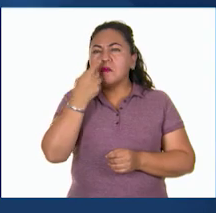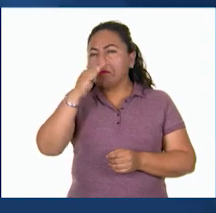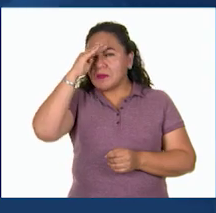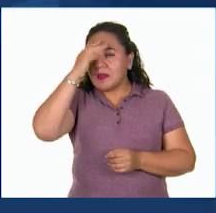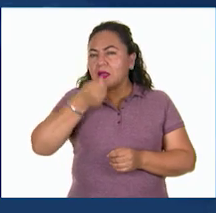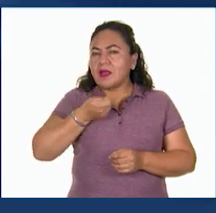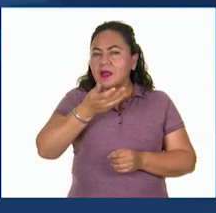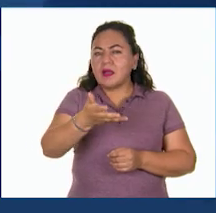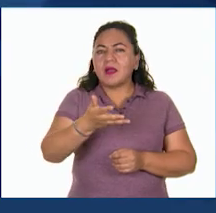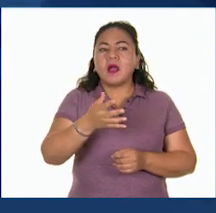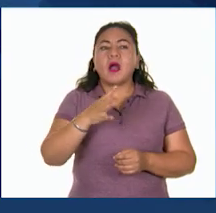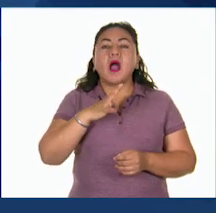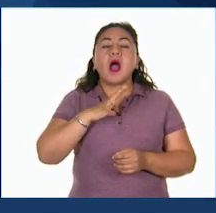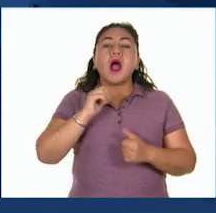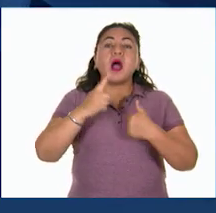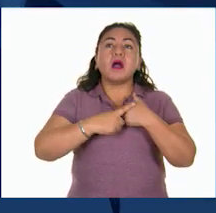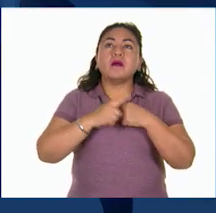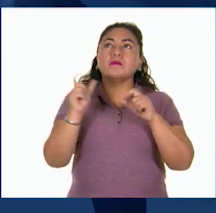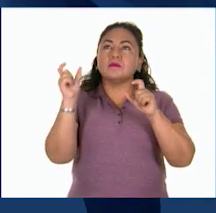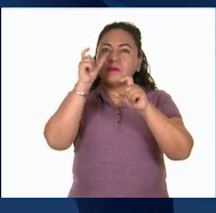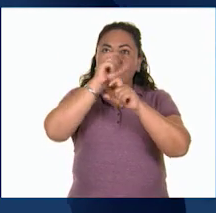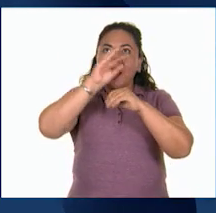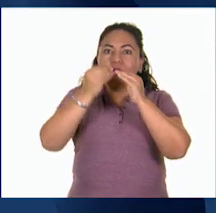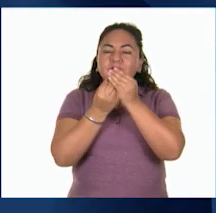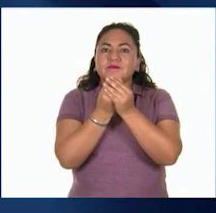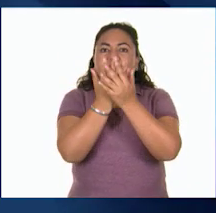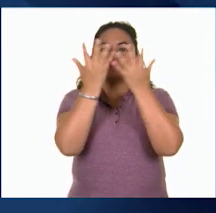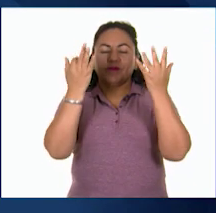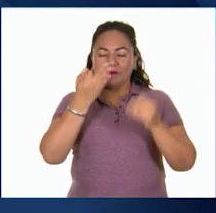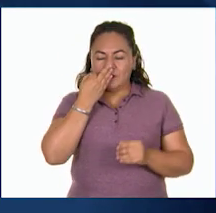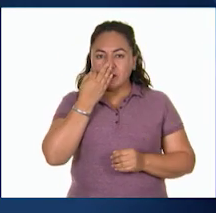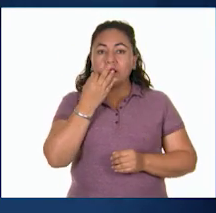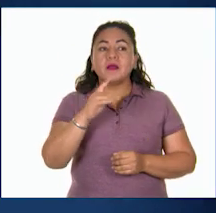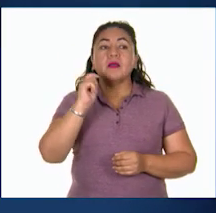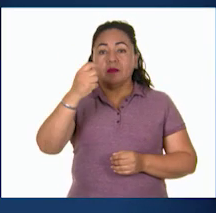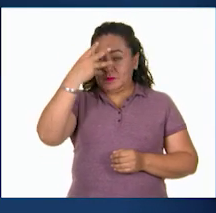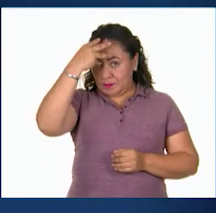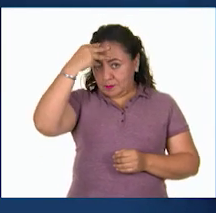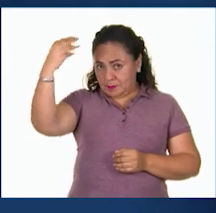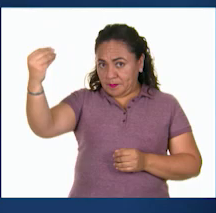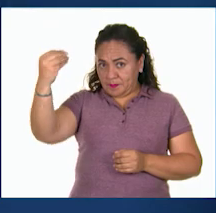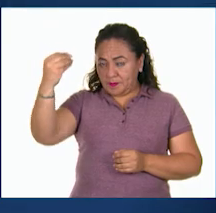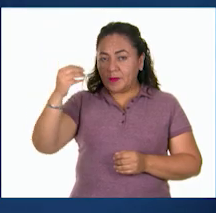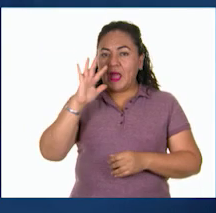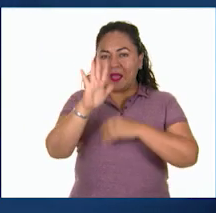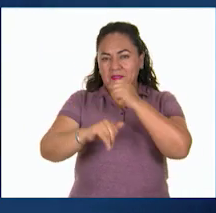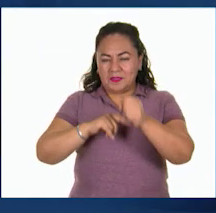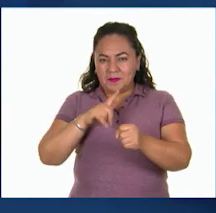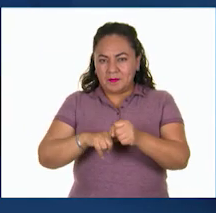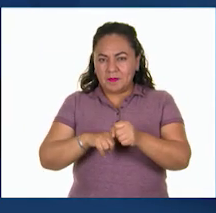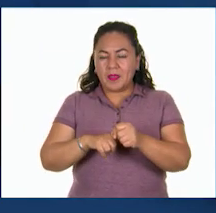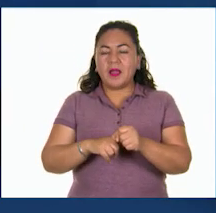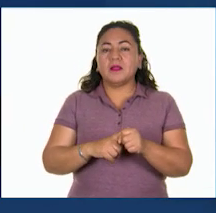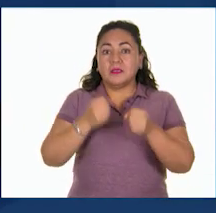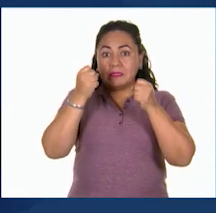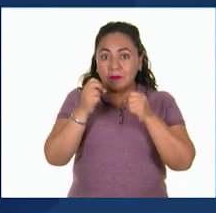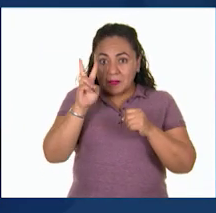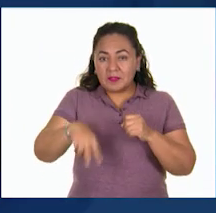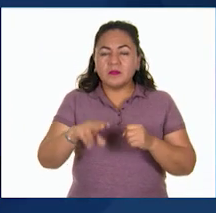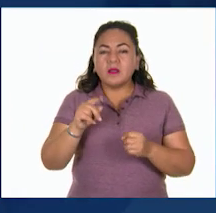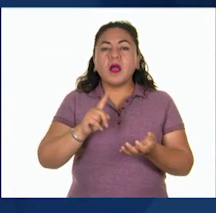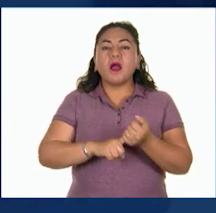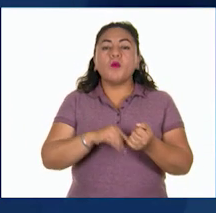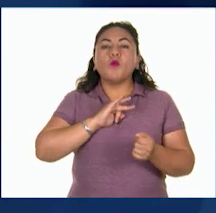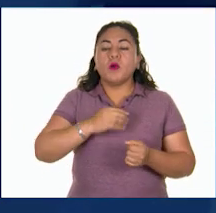la gangrena o al solsticio de primavera. El unicornio, animal fálico, la habría contaminado en